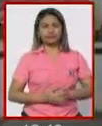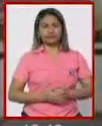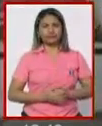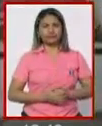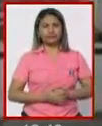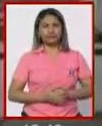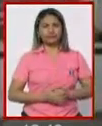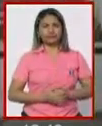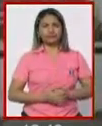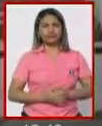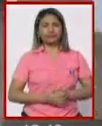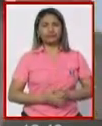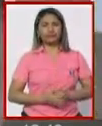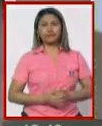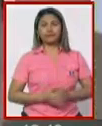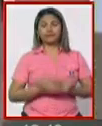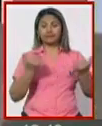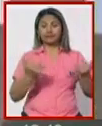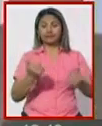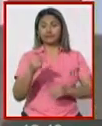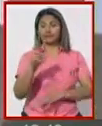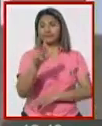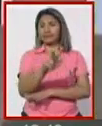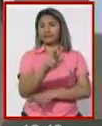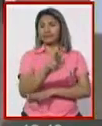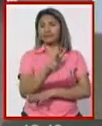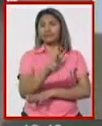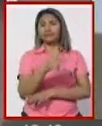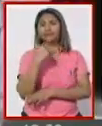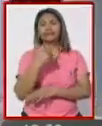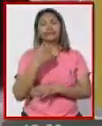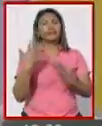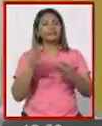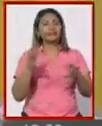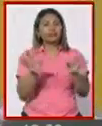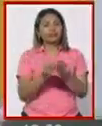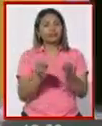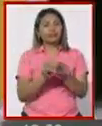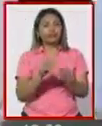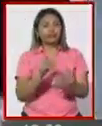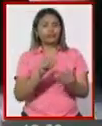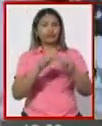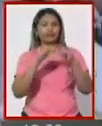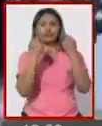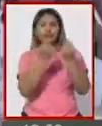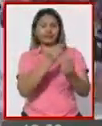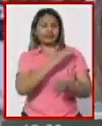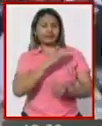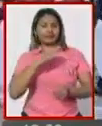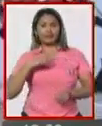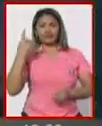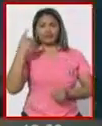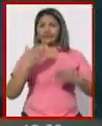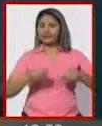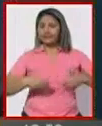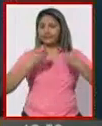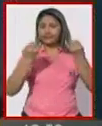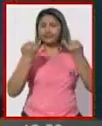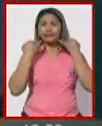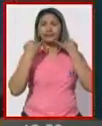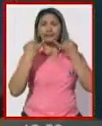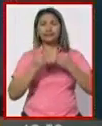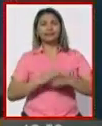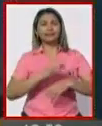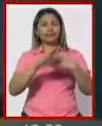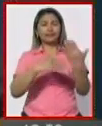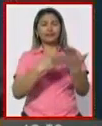de postergar el traslado. Hoy a las 3 de la tarde se está instalando la reunión de la comisión para recibir el informe de esta inspección